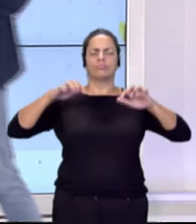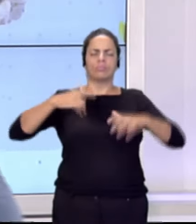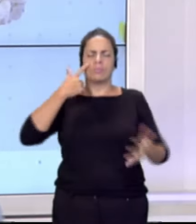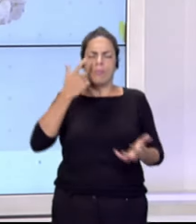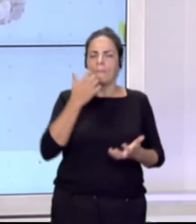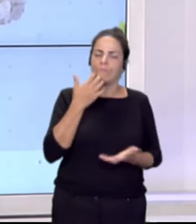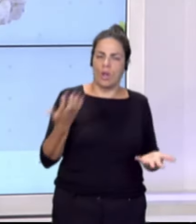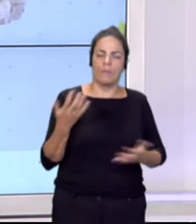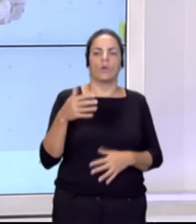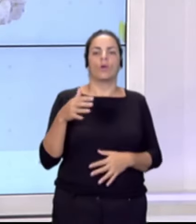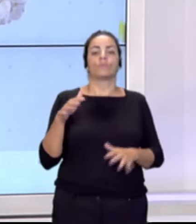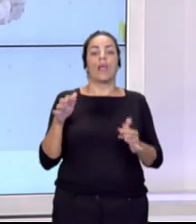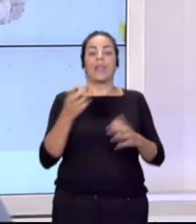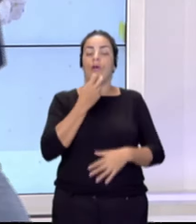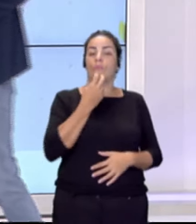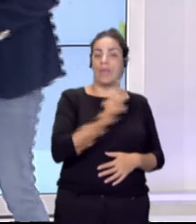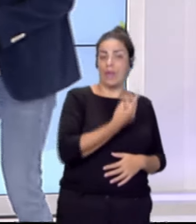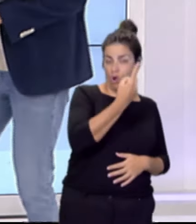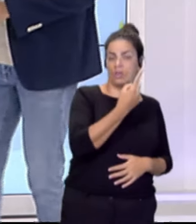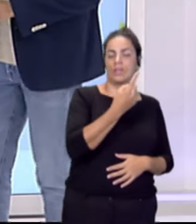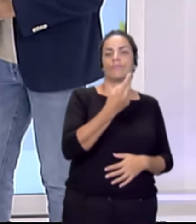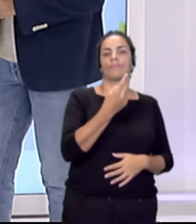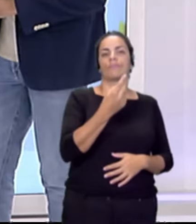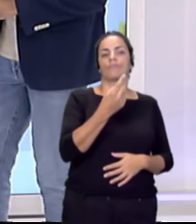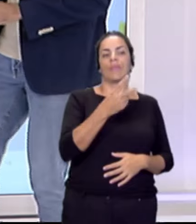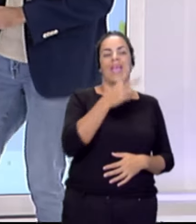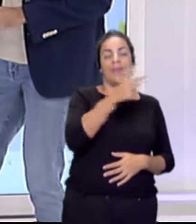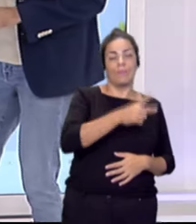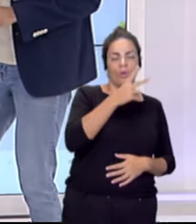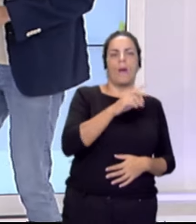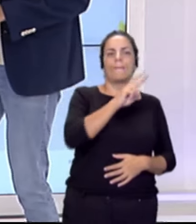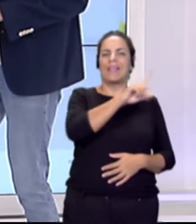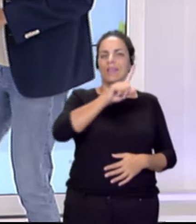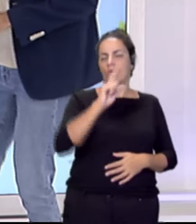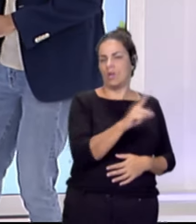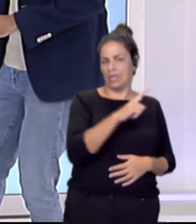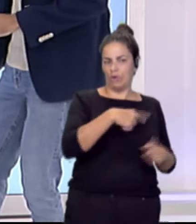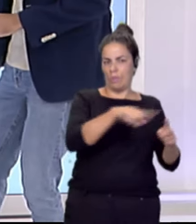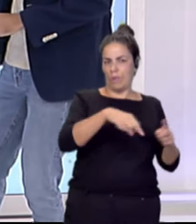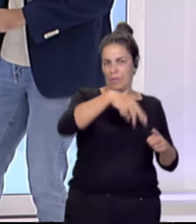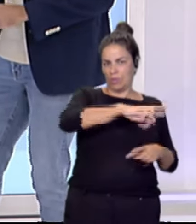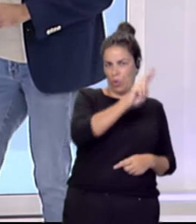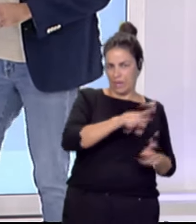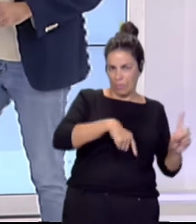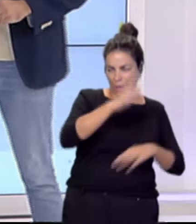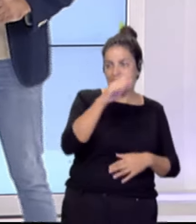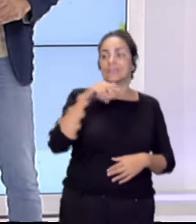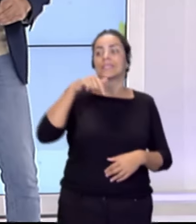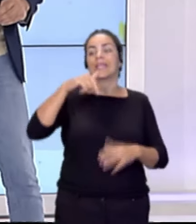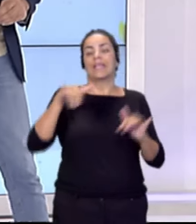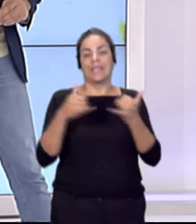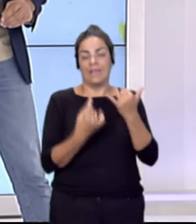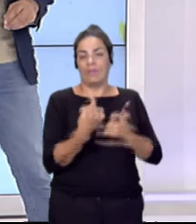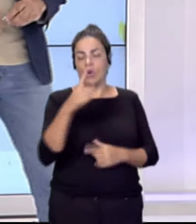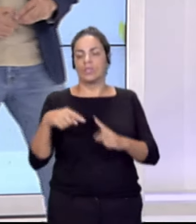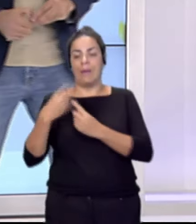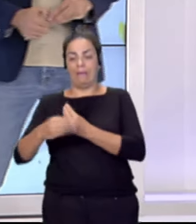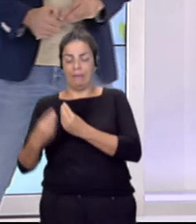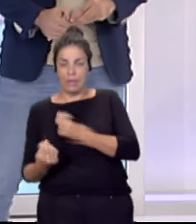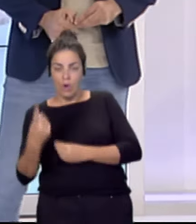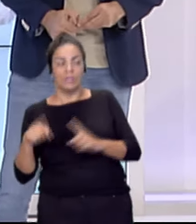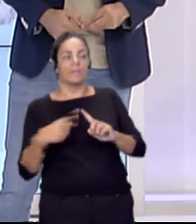ejemplo, en el norte de la isla de La Gomera, en Hermigua, más de 21 litros por metro cuadrado, norte de Tenerife, Medinas del norte de la isla de Gran Canaria y otros puntos del norte del